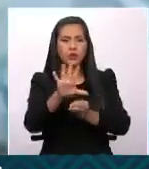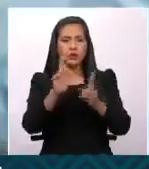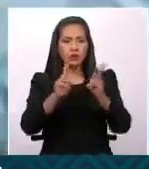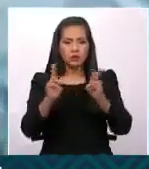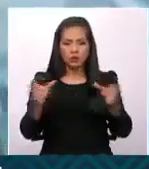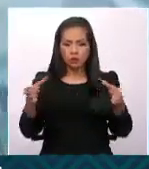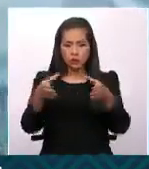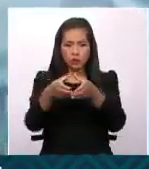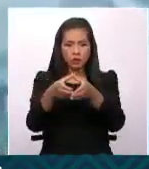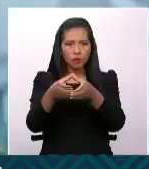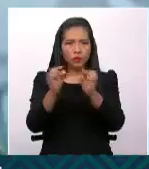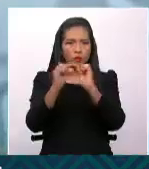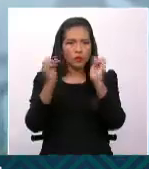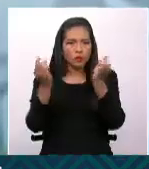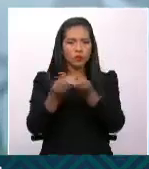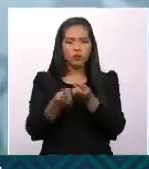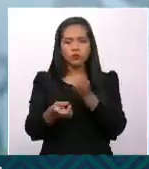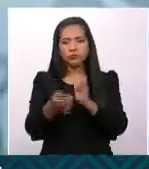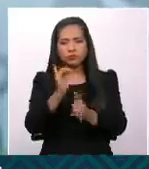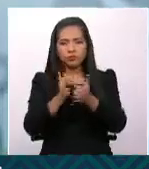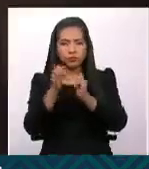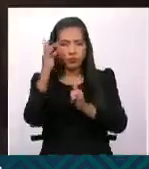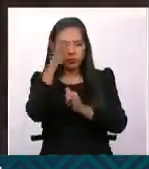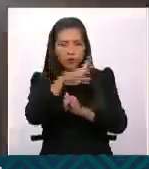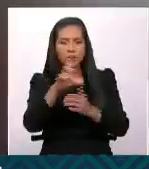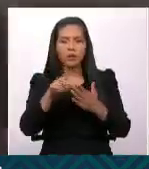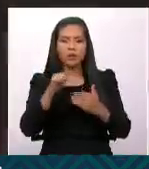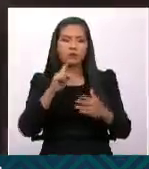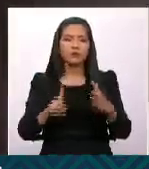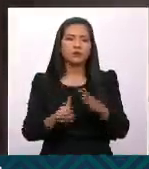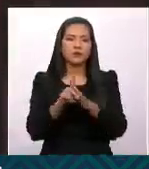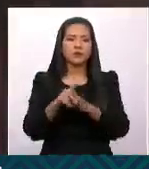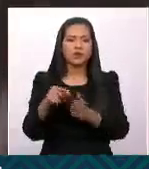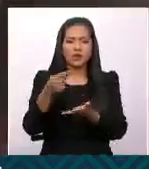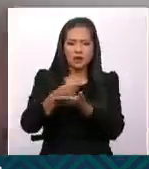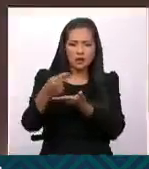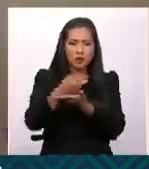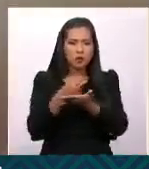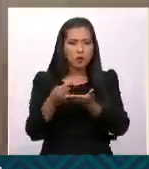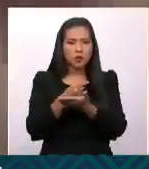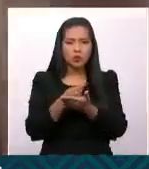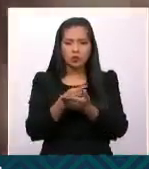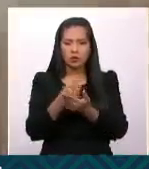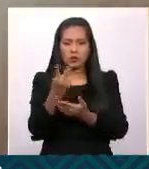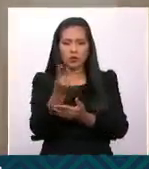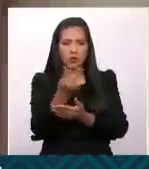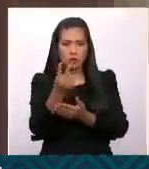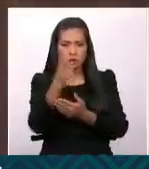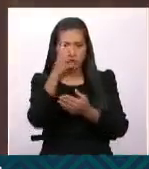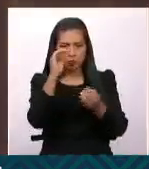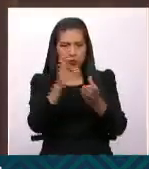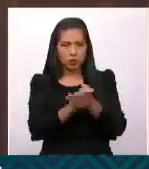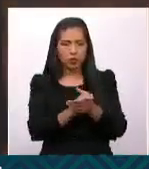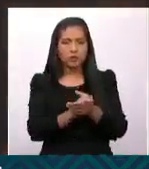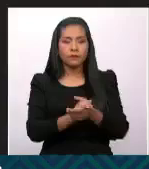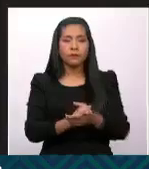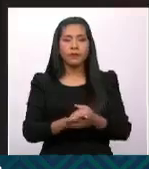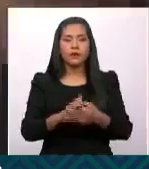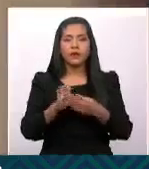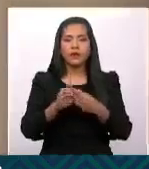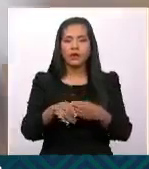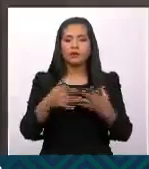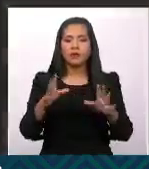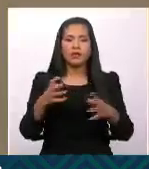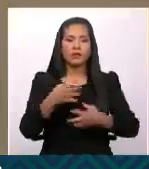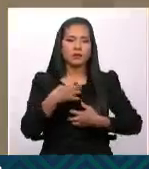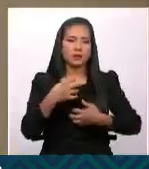bebidas alcohólicas, existe una discusión conyugal de pareja, hablaríamos de una situación de celotipia entre